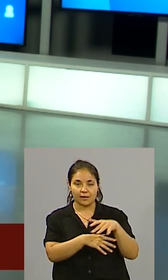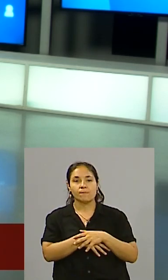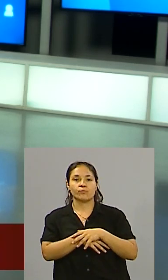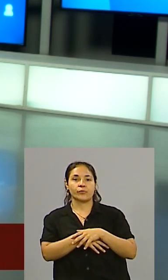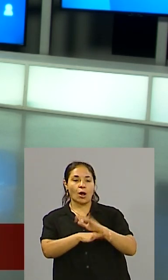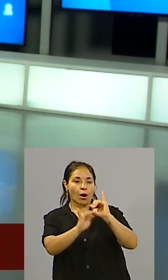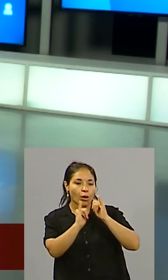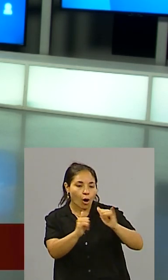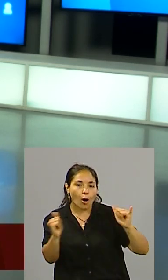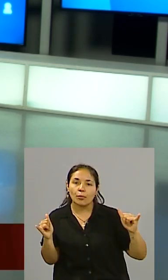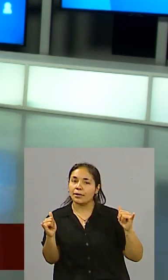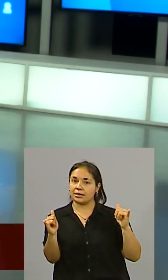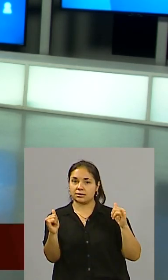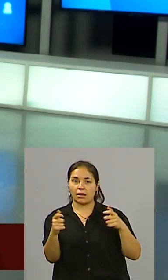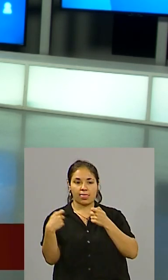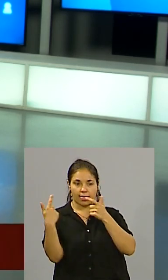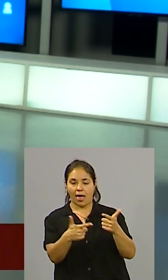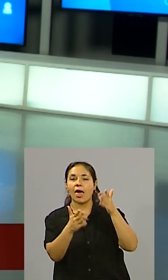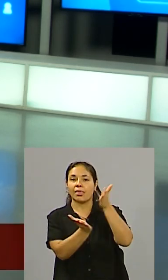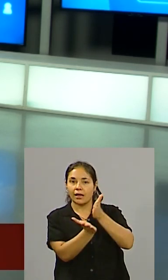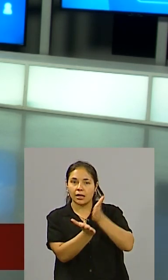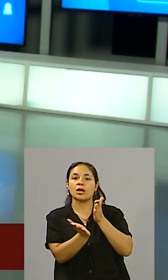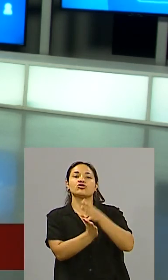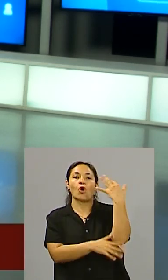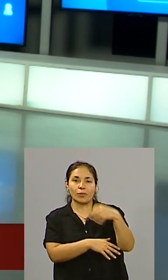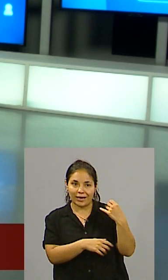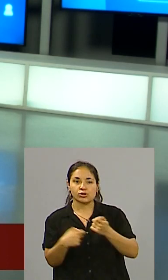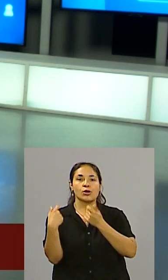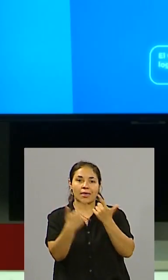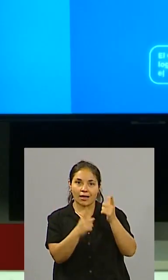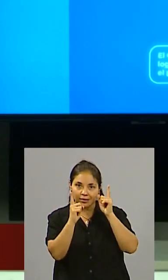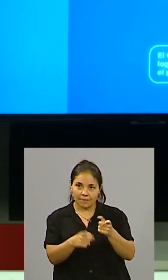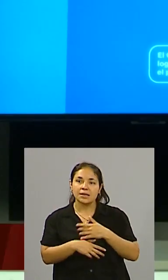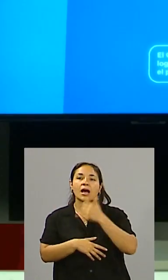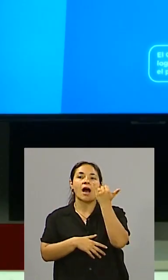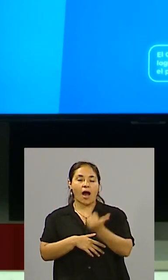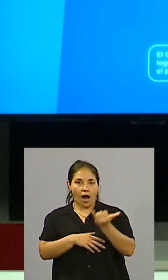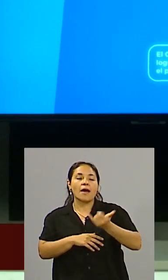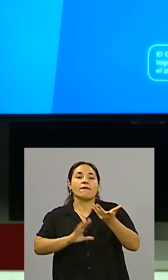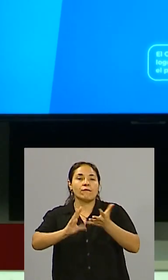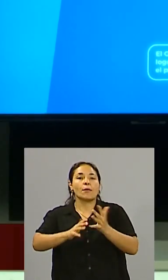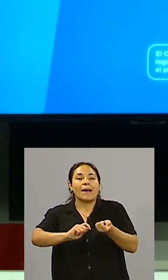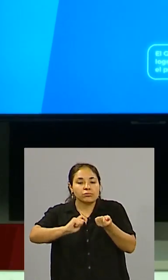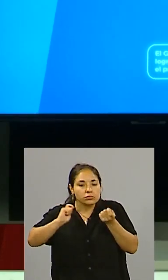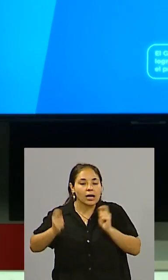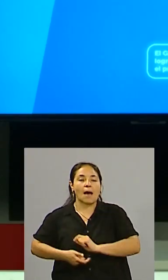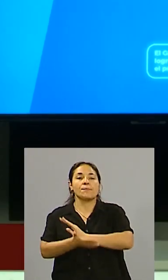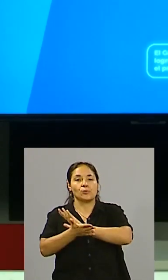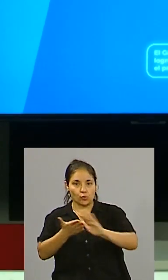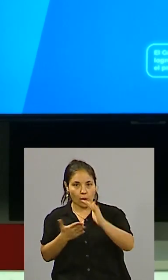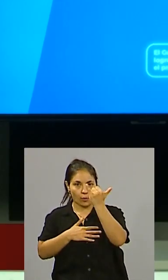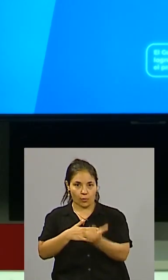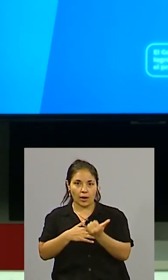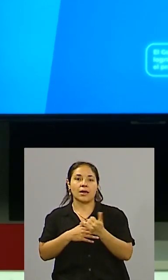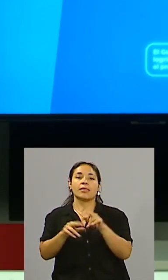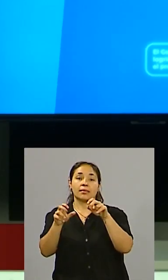impone más derechos, también más obligaciones. Digo, bueno, hay una reconfiguración, ¿no?, en ese sentido, desde la